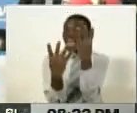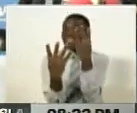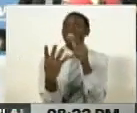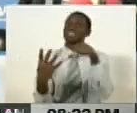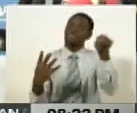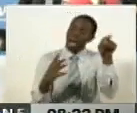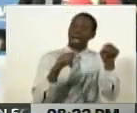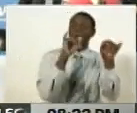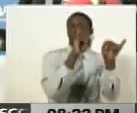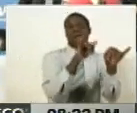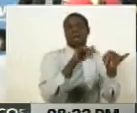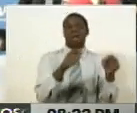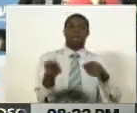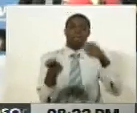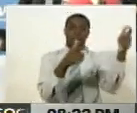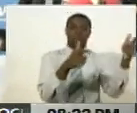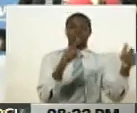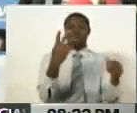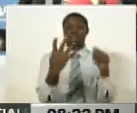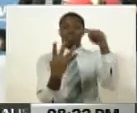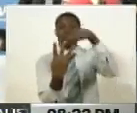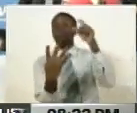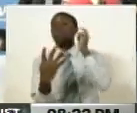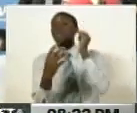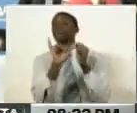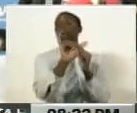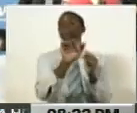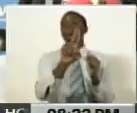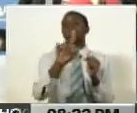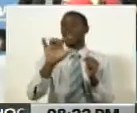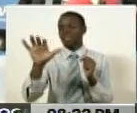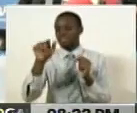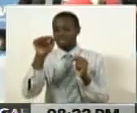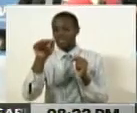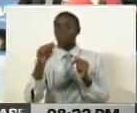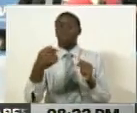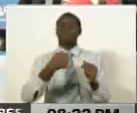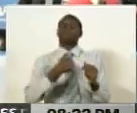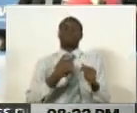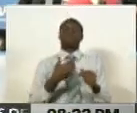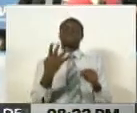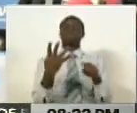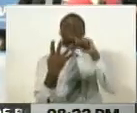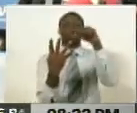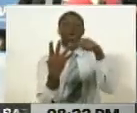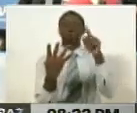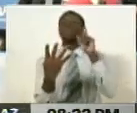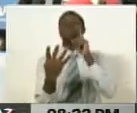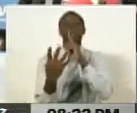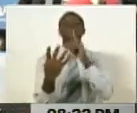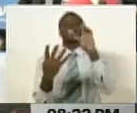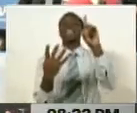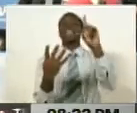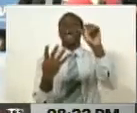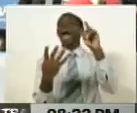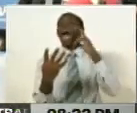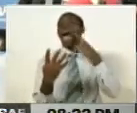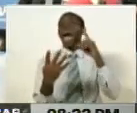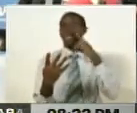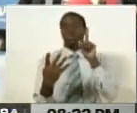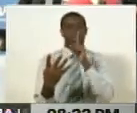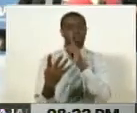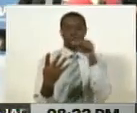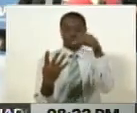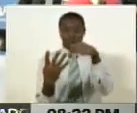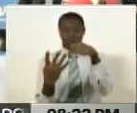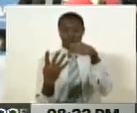Hernández, que recibió un disparo en el tórax. Daniel Infante, quien recibió un disparo en